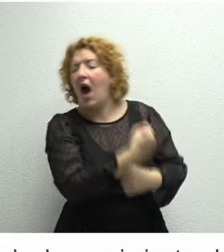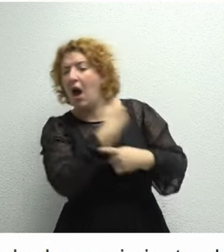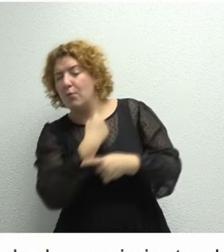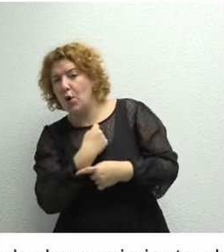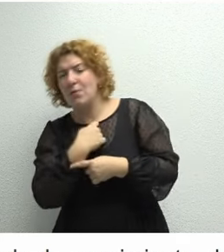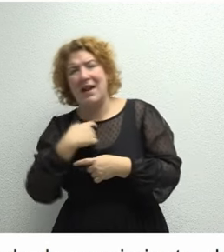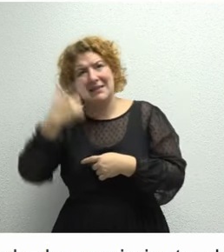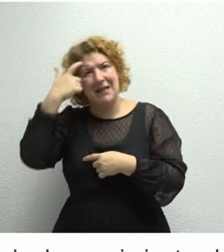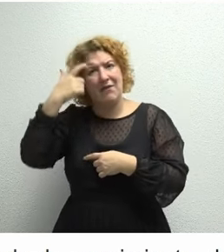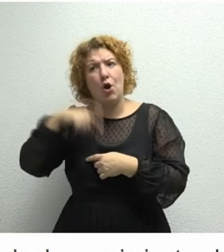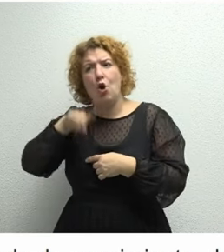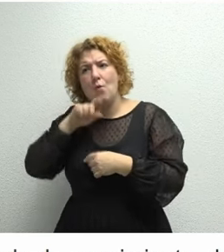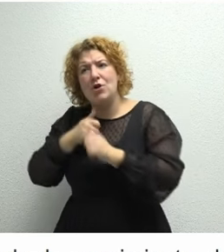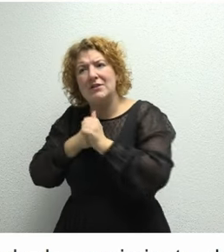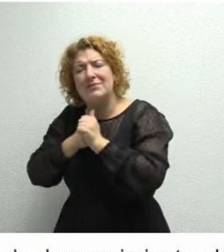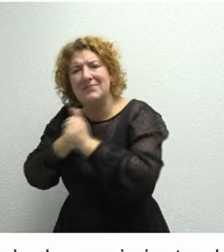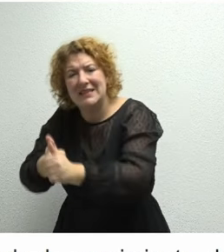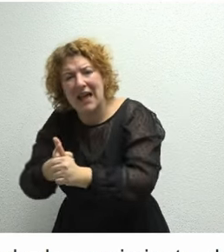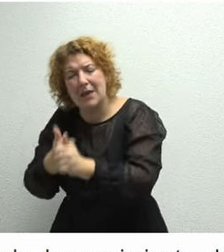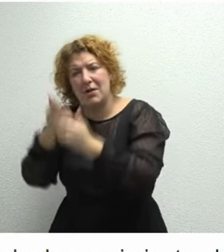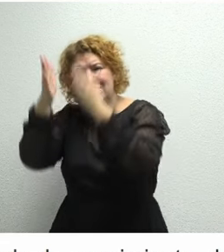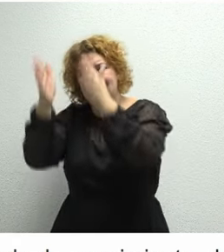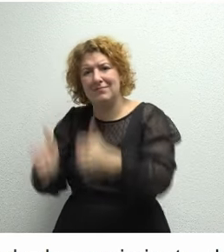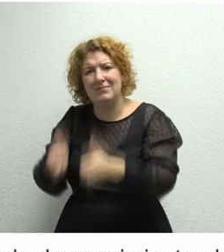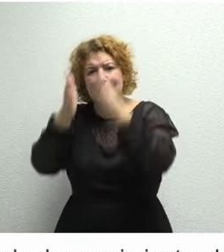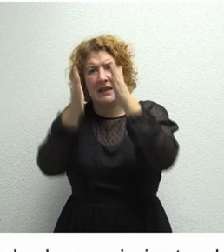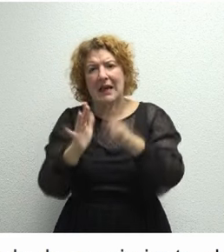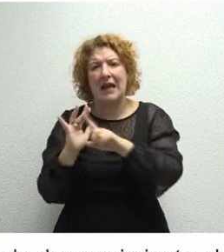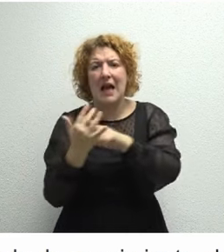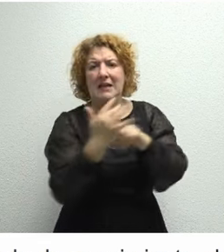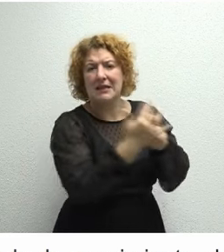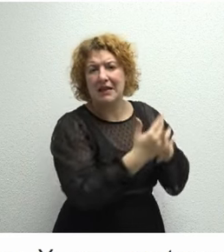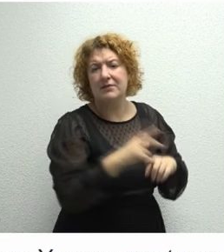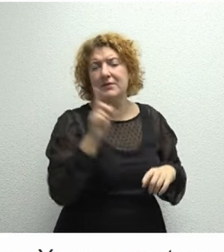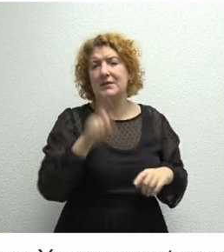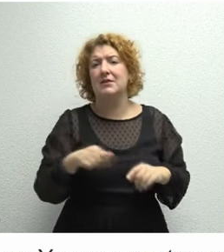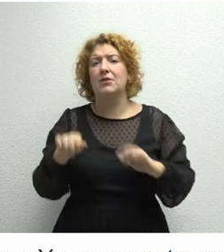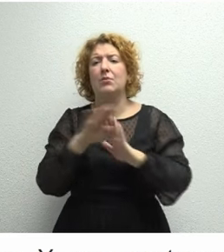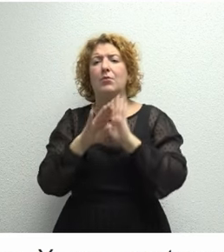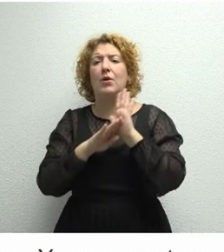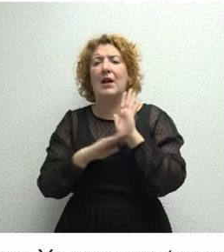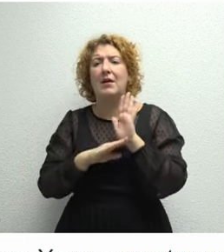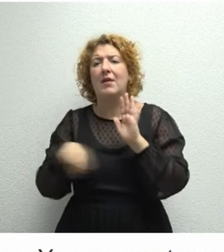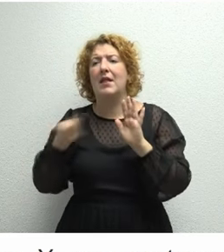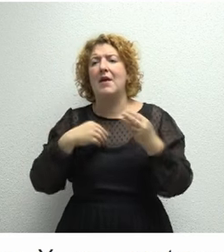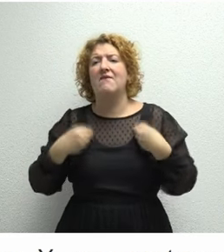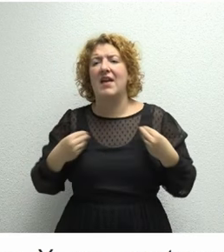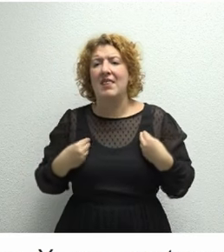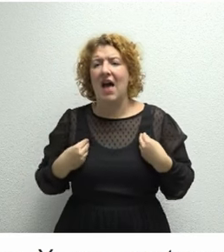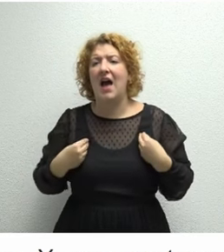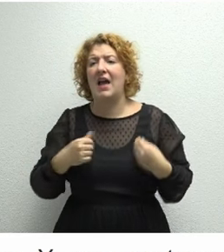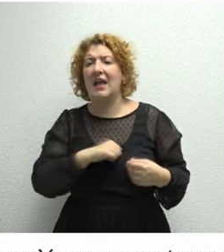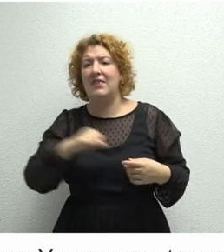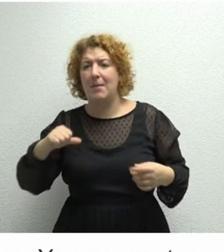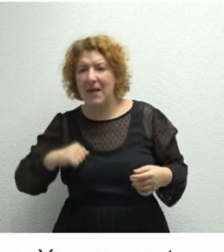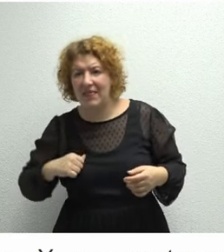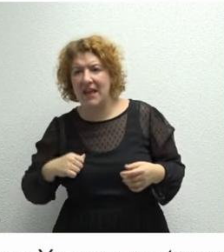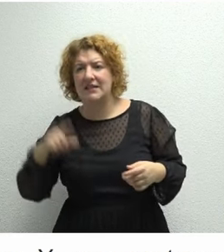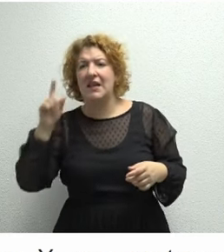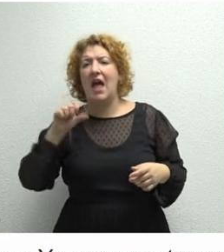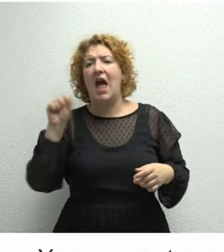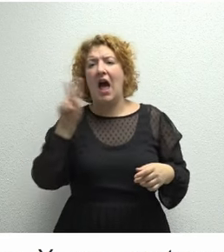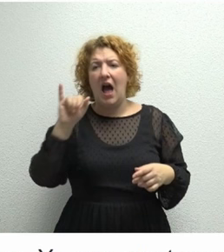cómo hacemos ese seguimiento eh toda la parte de la sensibilización del programa ad de vida independiente también nos ayuda mucho el canal de